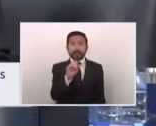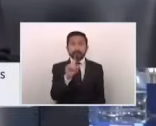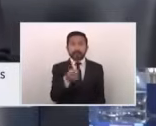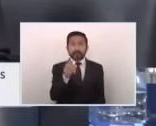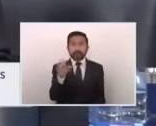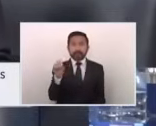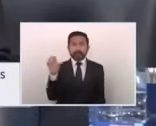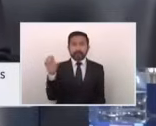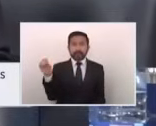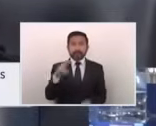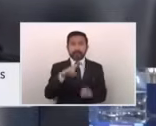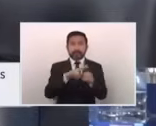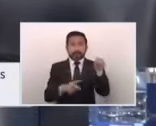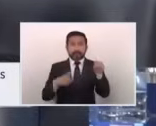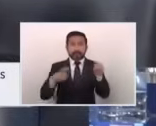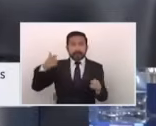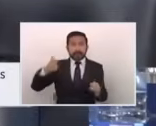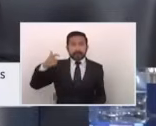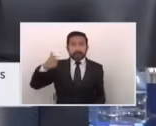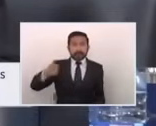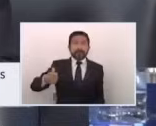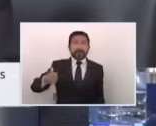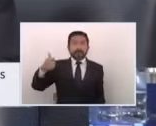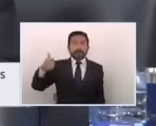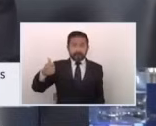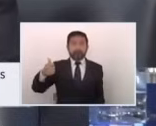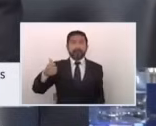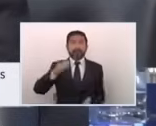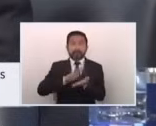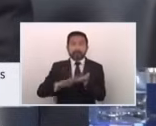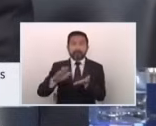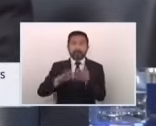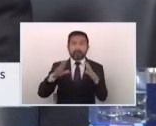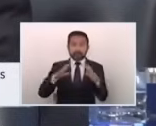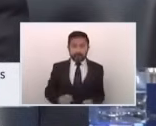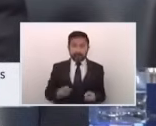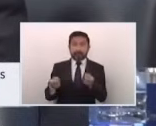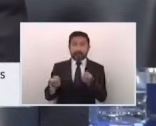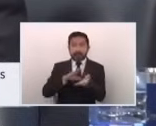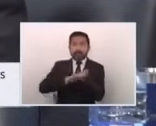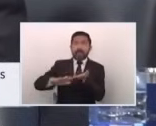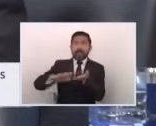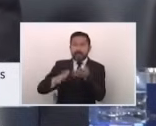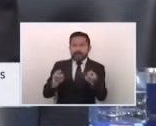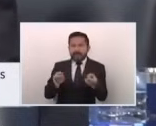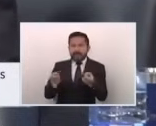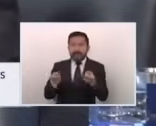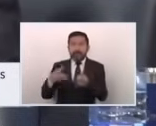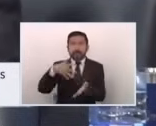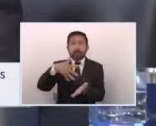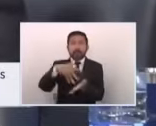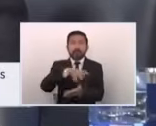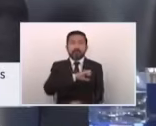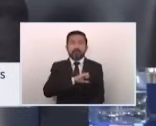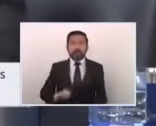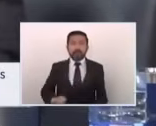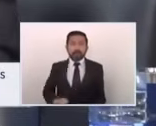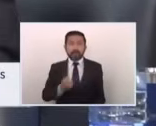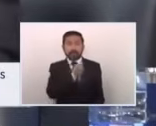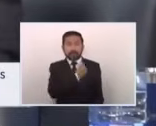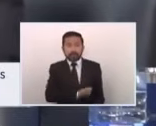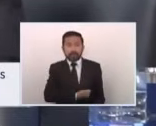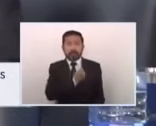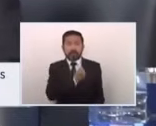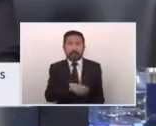$500,000 mensuales le costaba la gobernabilidad al pueblo salvadoreño.